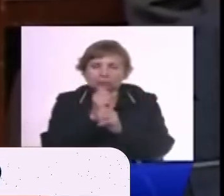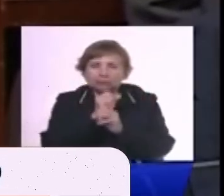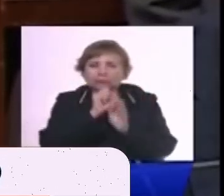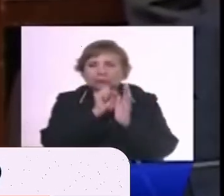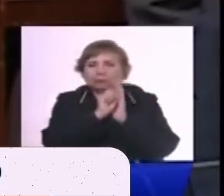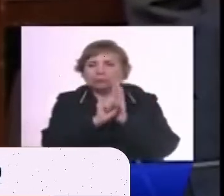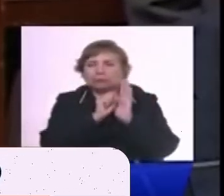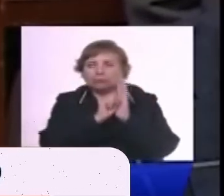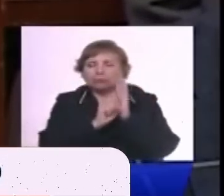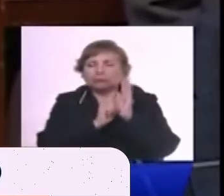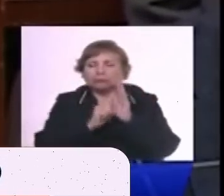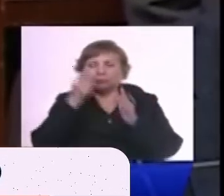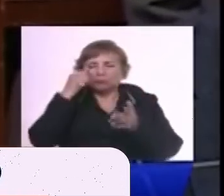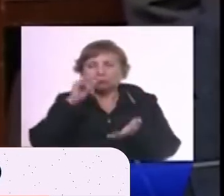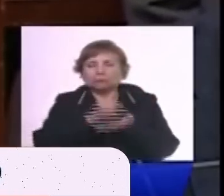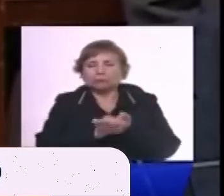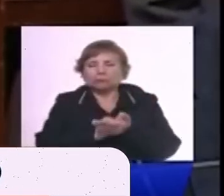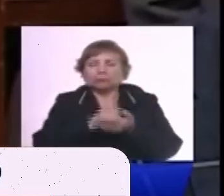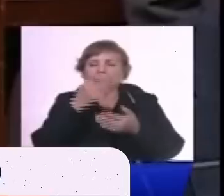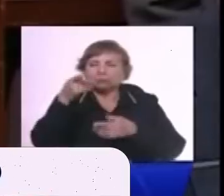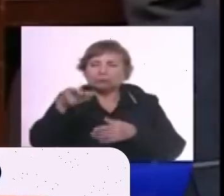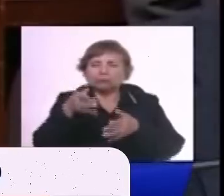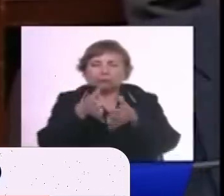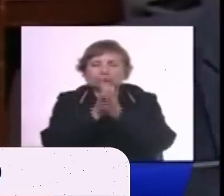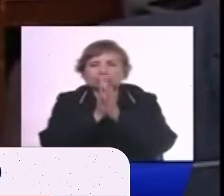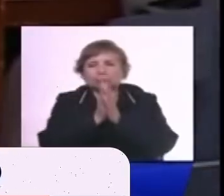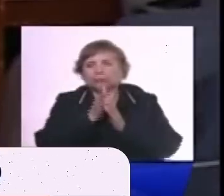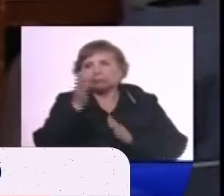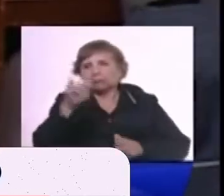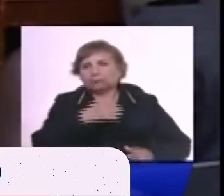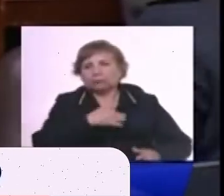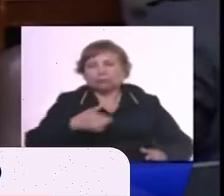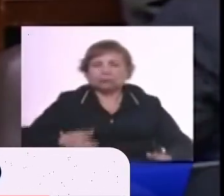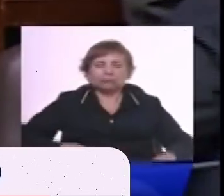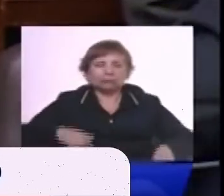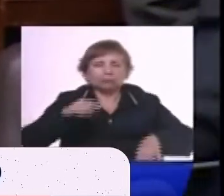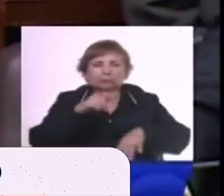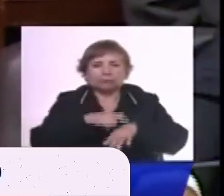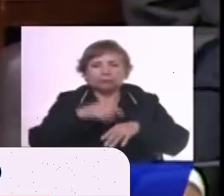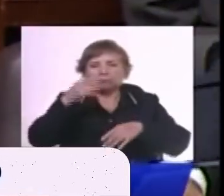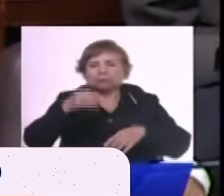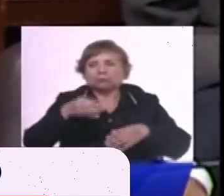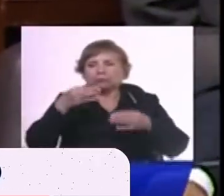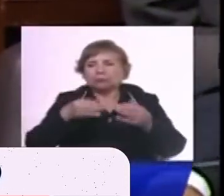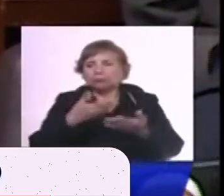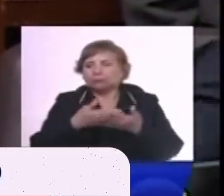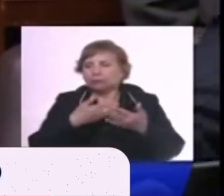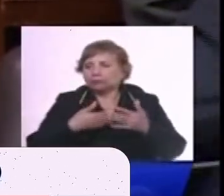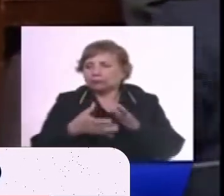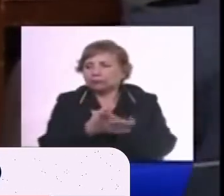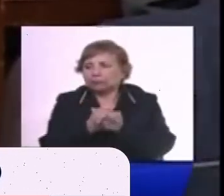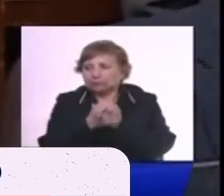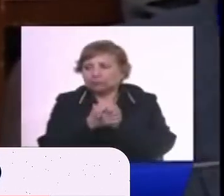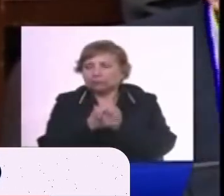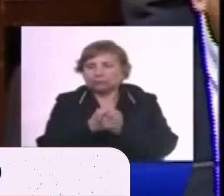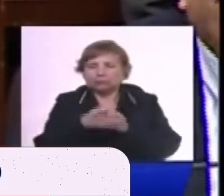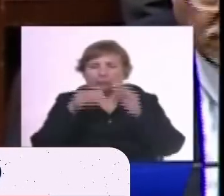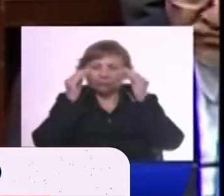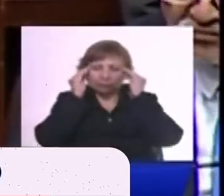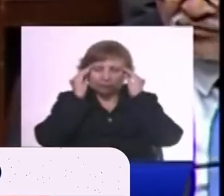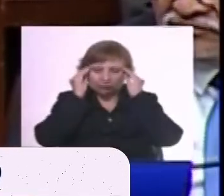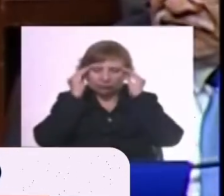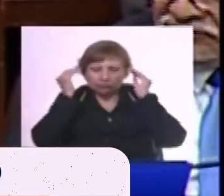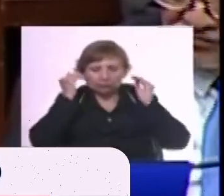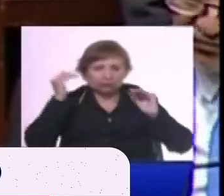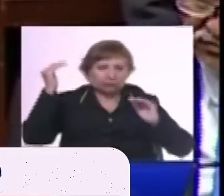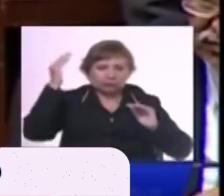sustitutorio, para lo cual le pido a usted, presidente, el tiempo y las facilidades necesarias y a mis colegas la reflexión y la